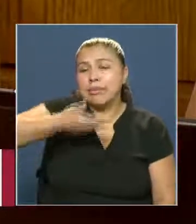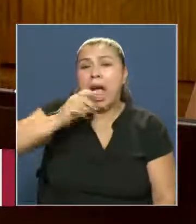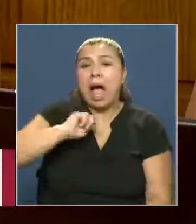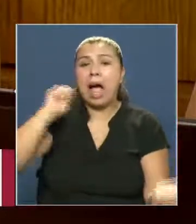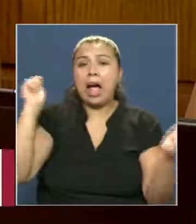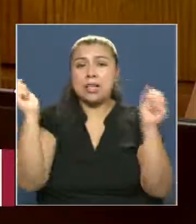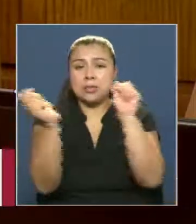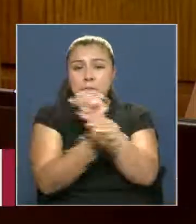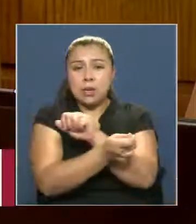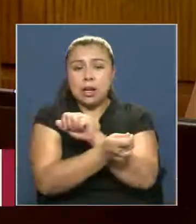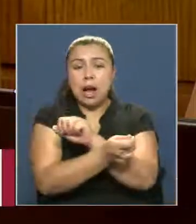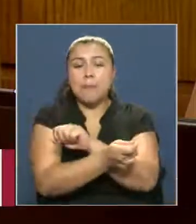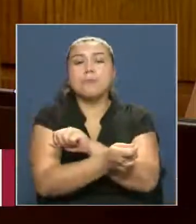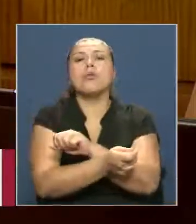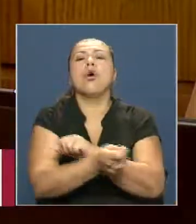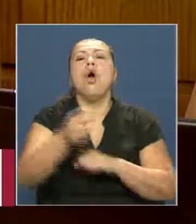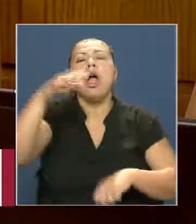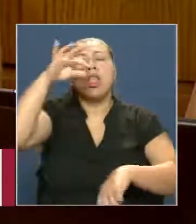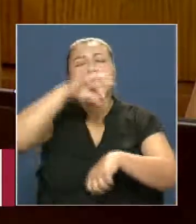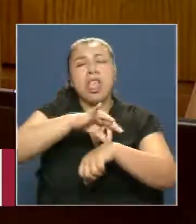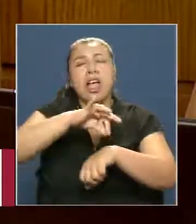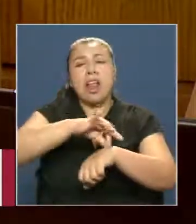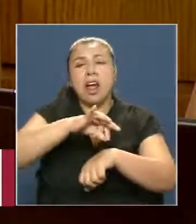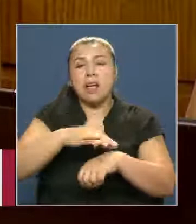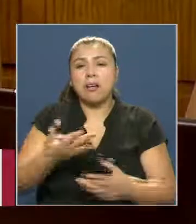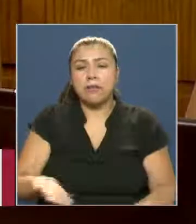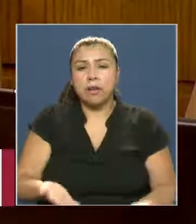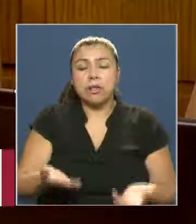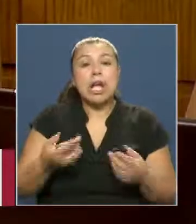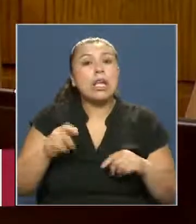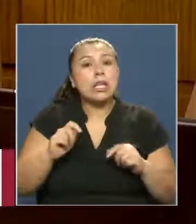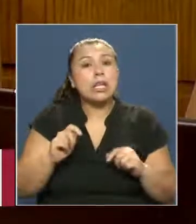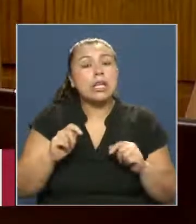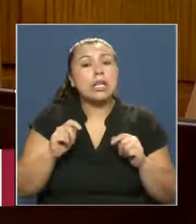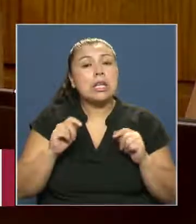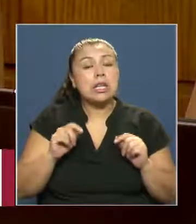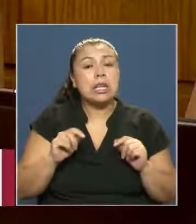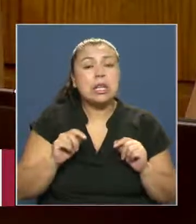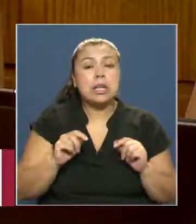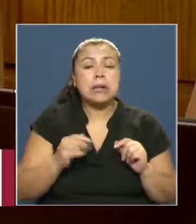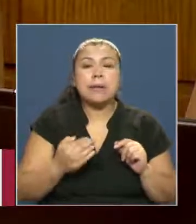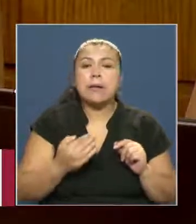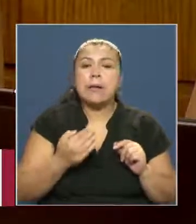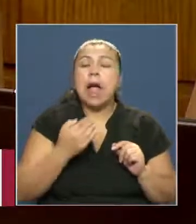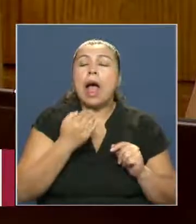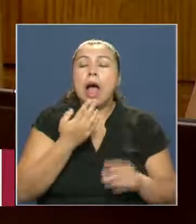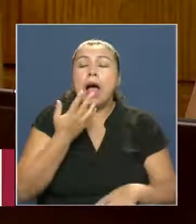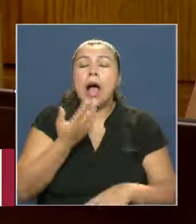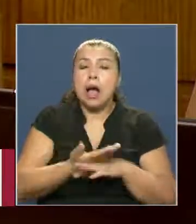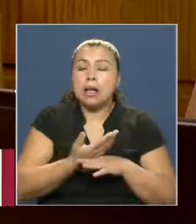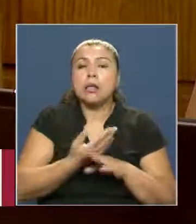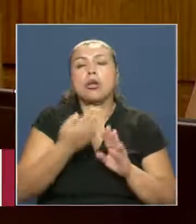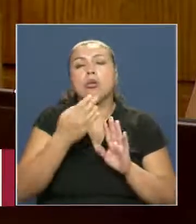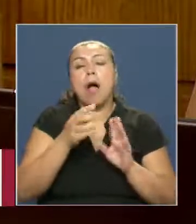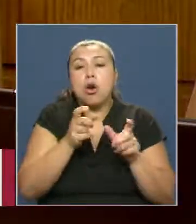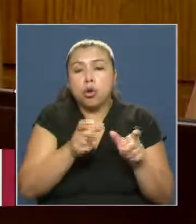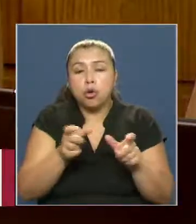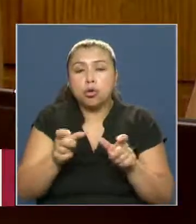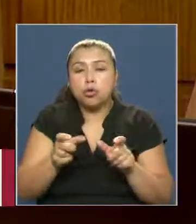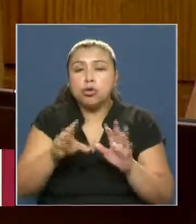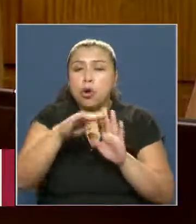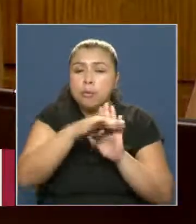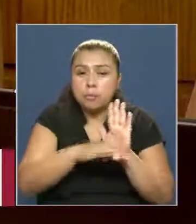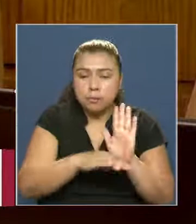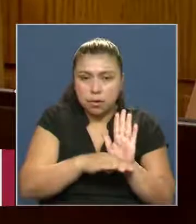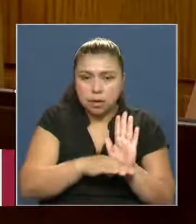en la epidemiología de nuestro país. Y eso implica también tomar medidas para que el derecho a la salud de